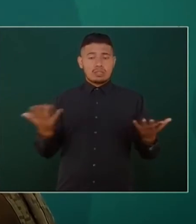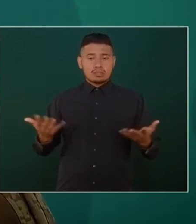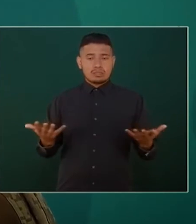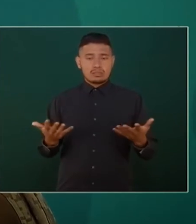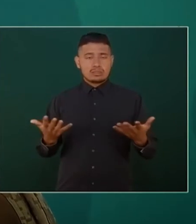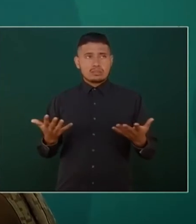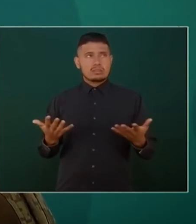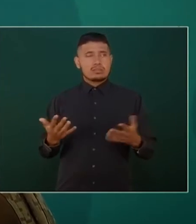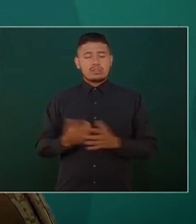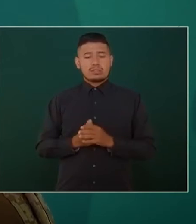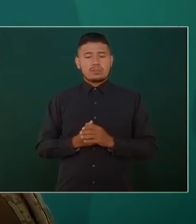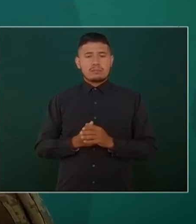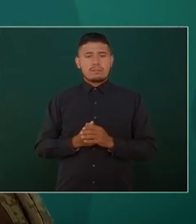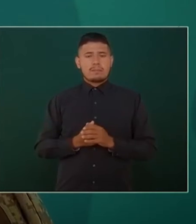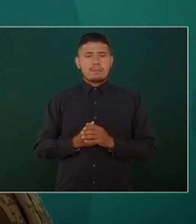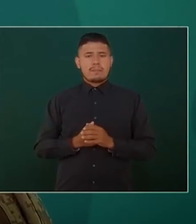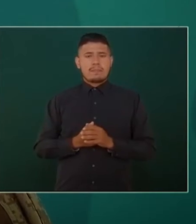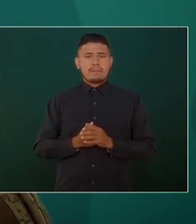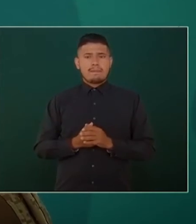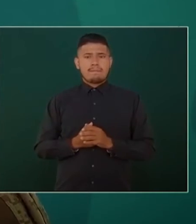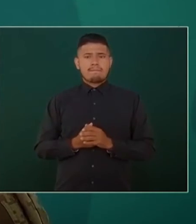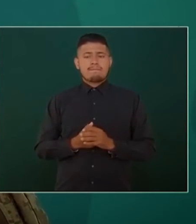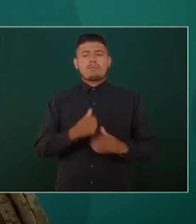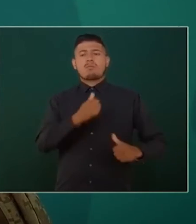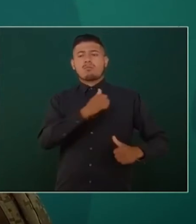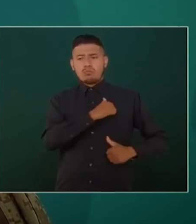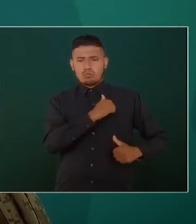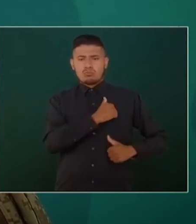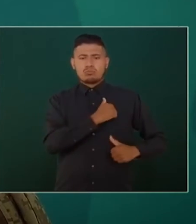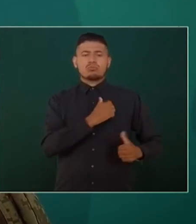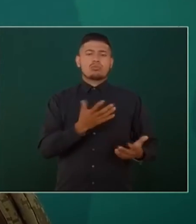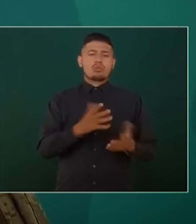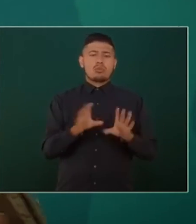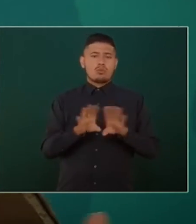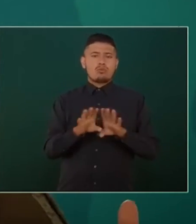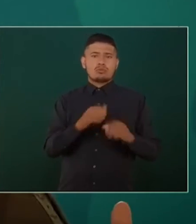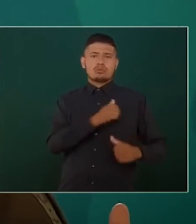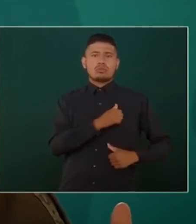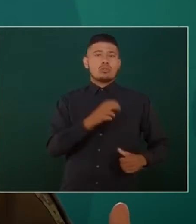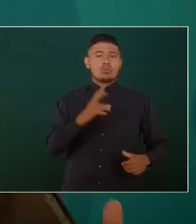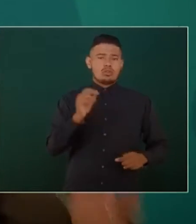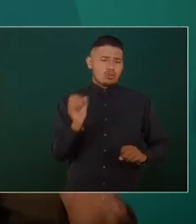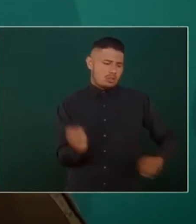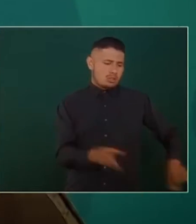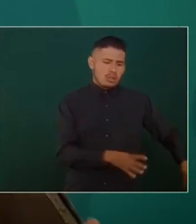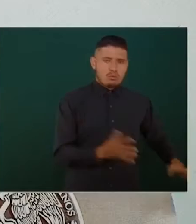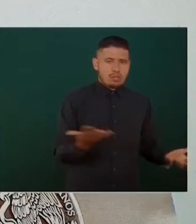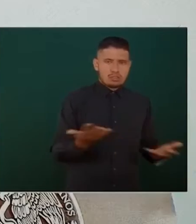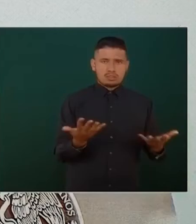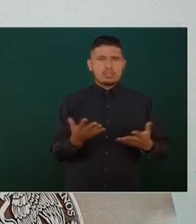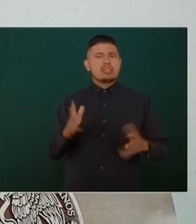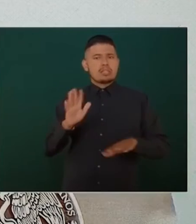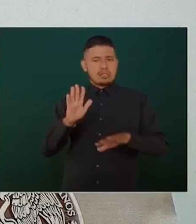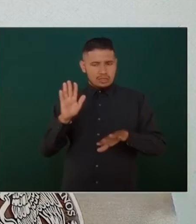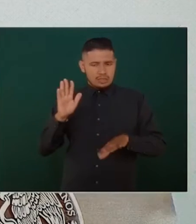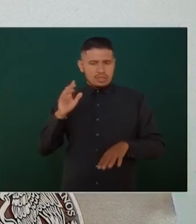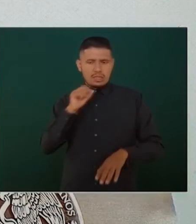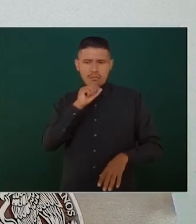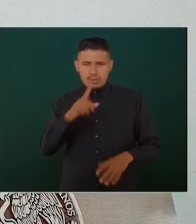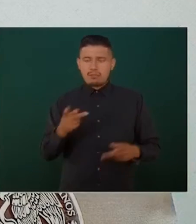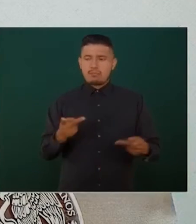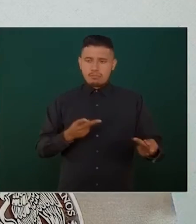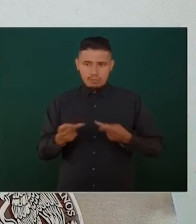las acciones netamente militares, netamente como soldados, que no las dejamos de hacer, también nos preparamos, también